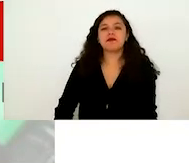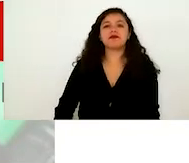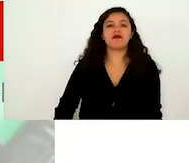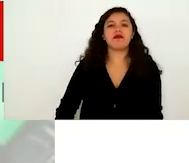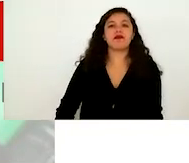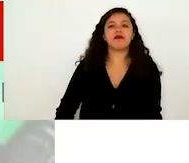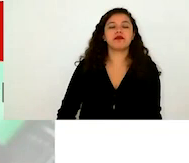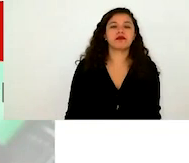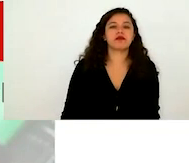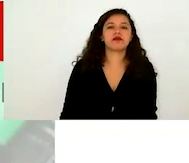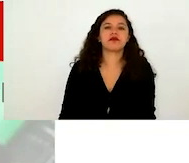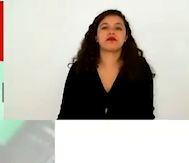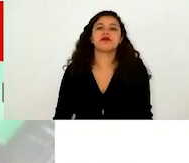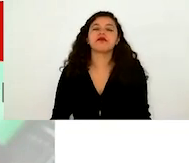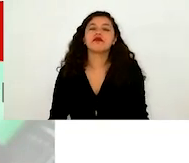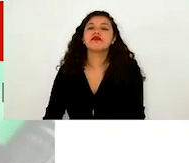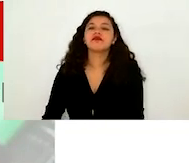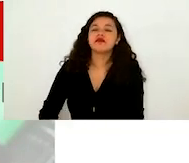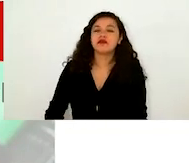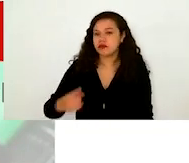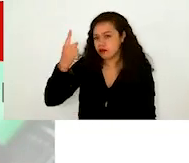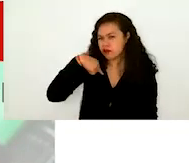qué tipo de emociones pueden observar